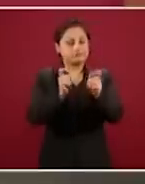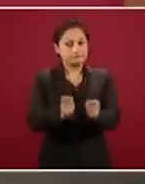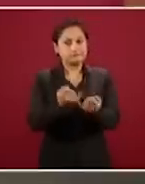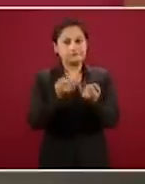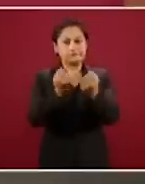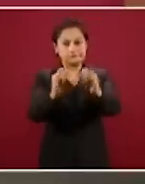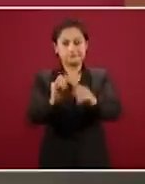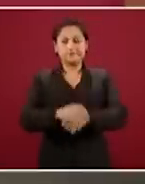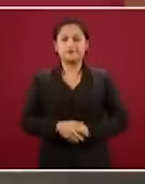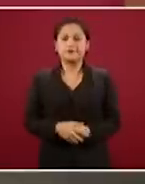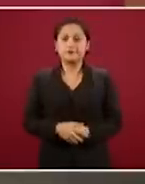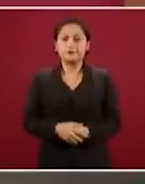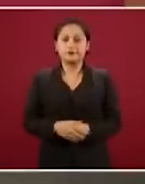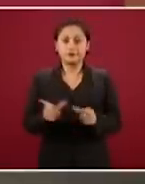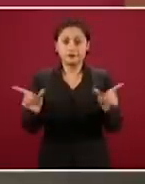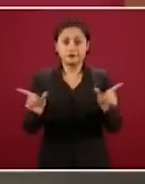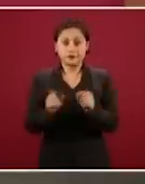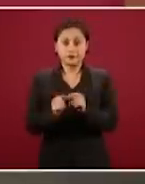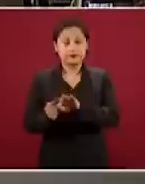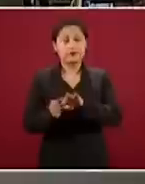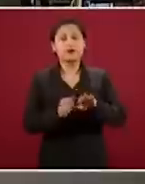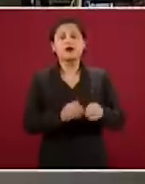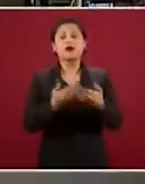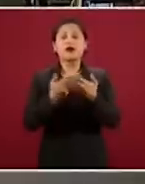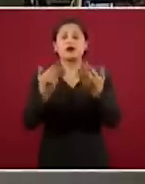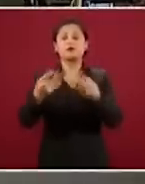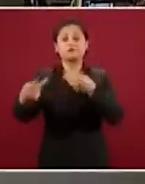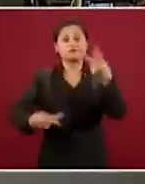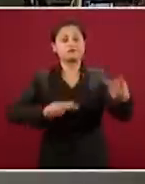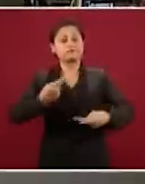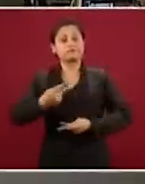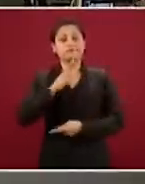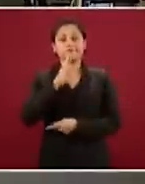bien, vamos a contestar preguntas.